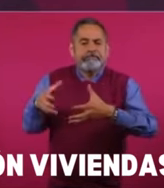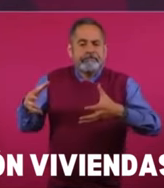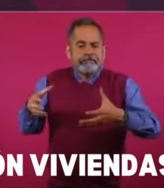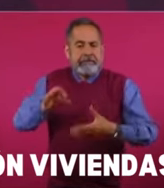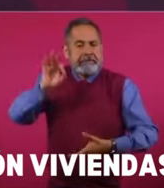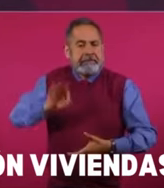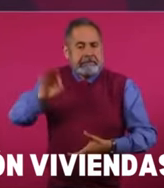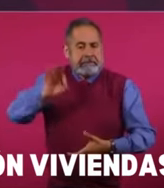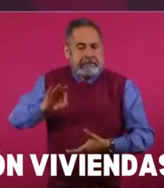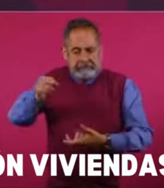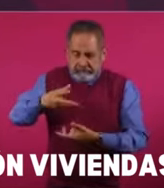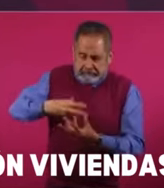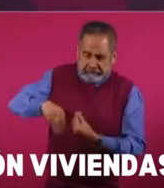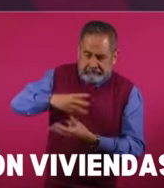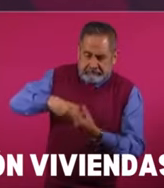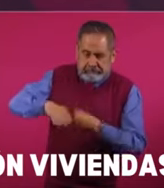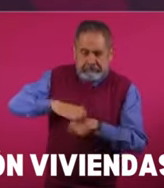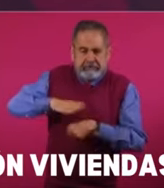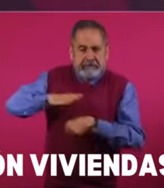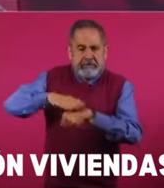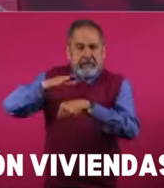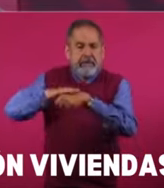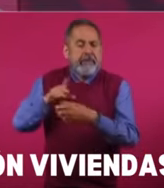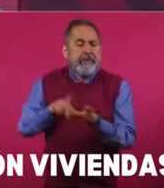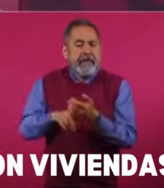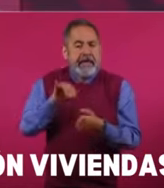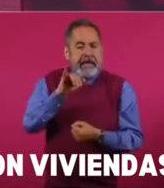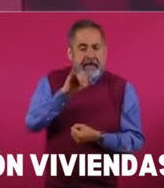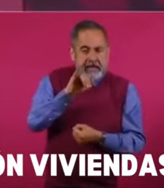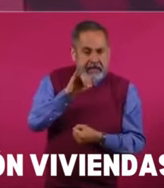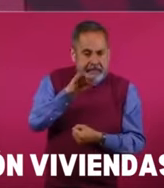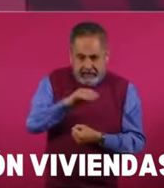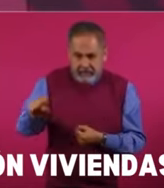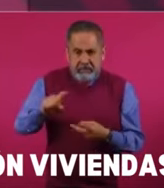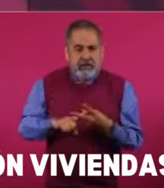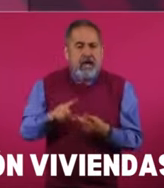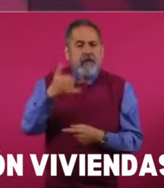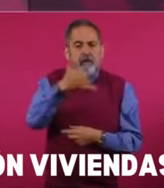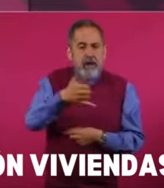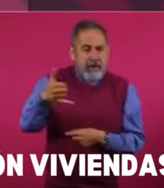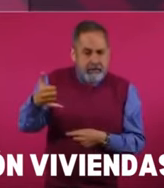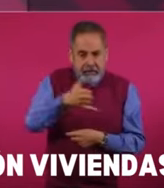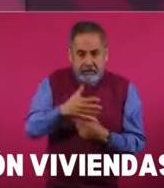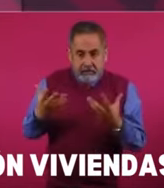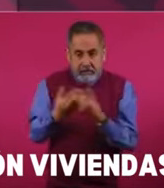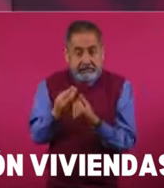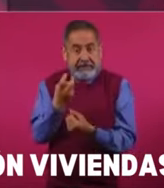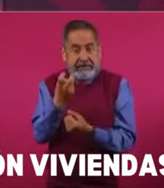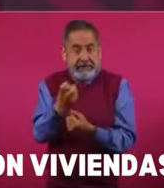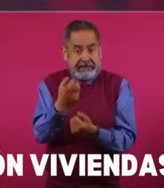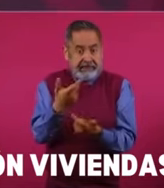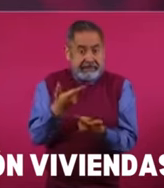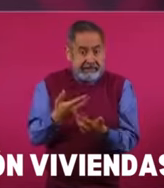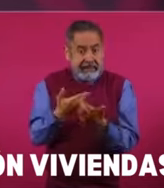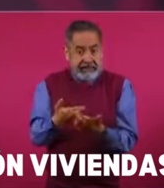cotizan tanto en el seguro como en el Infonavit. Los fondos